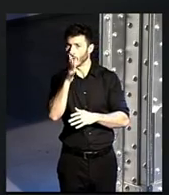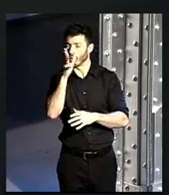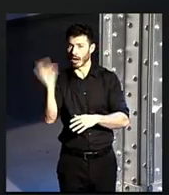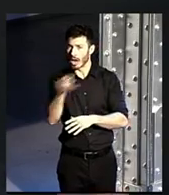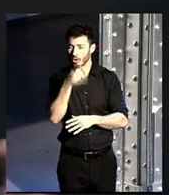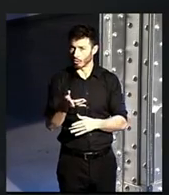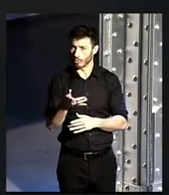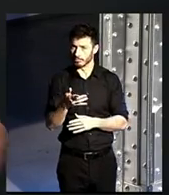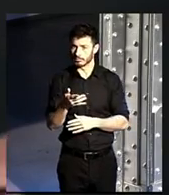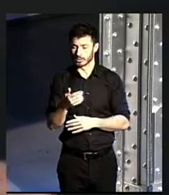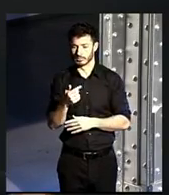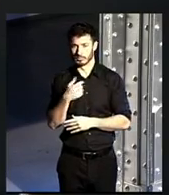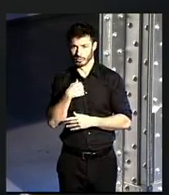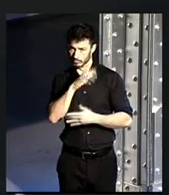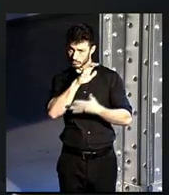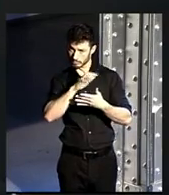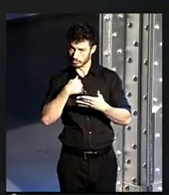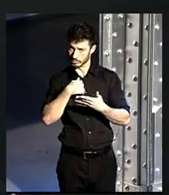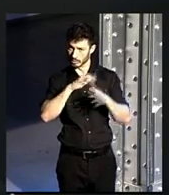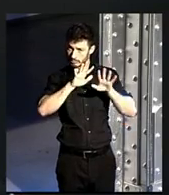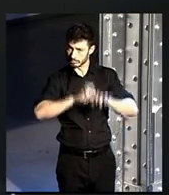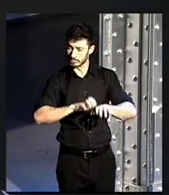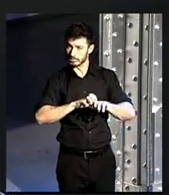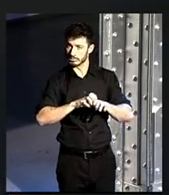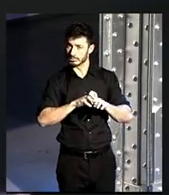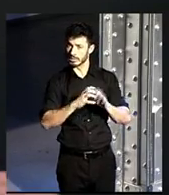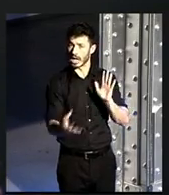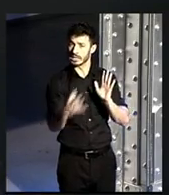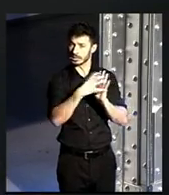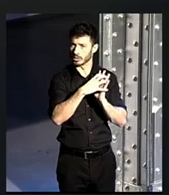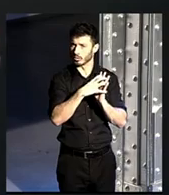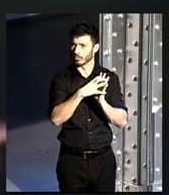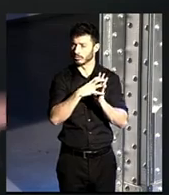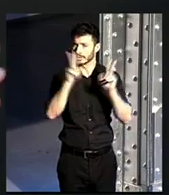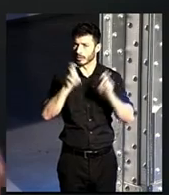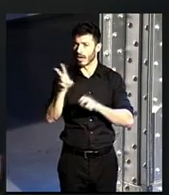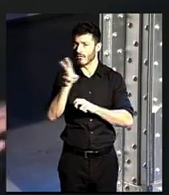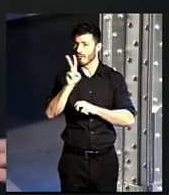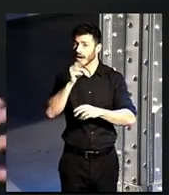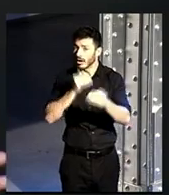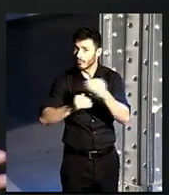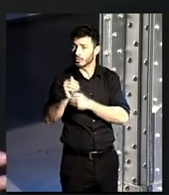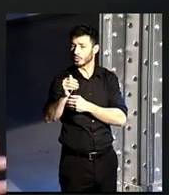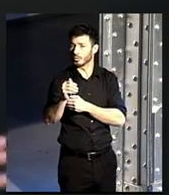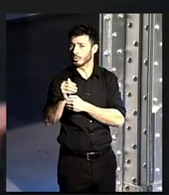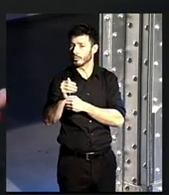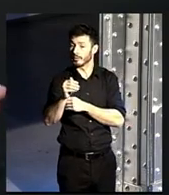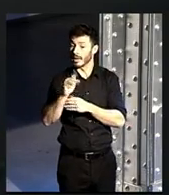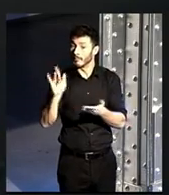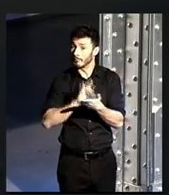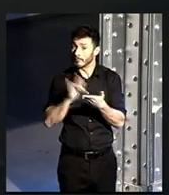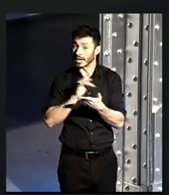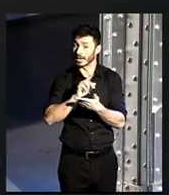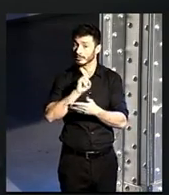artículo que he escrito yo sobre Verne y el futuro, ¿no sabes? Las primeras páginas son